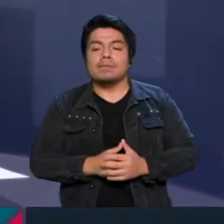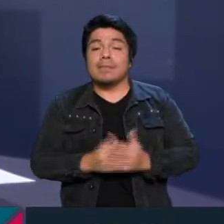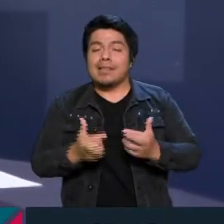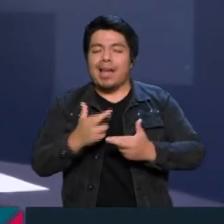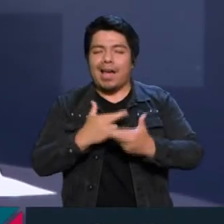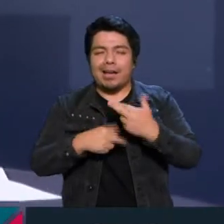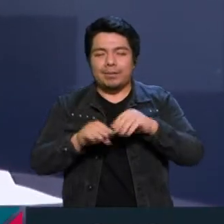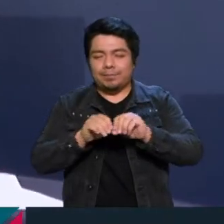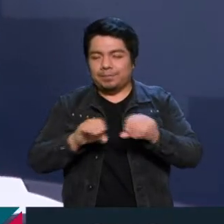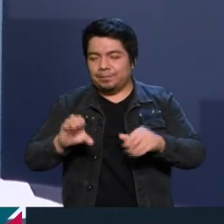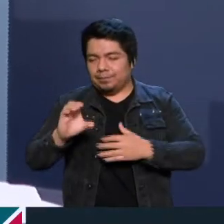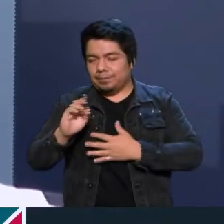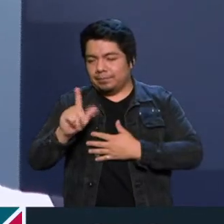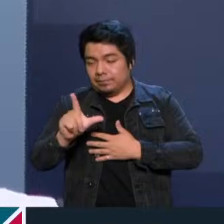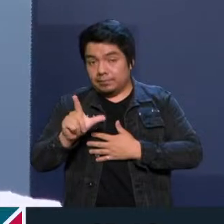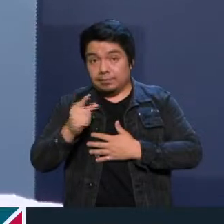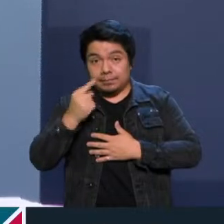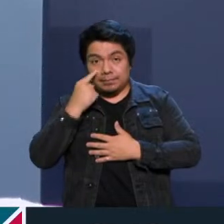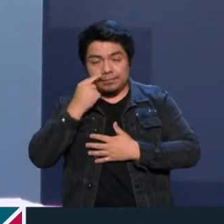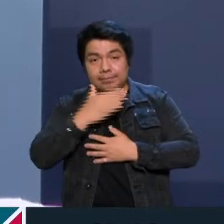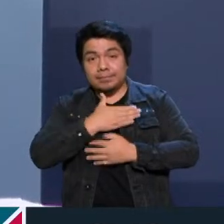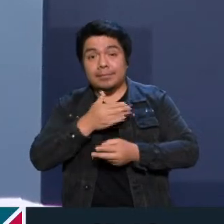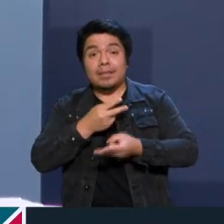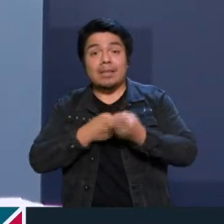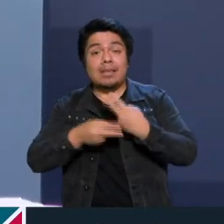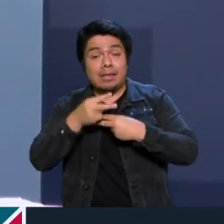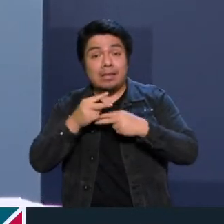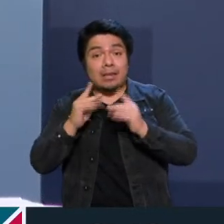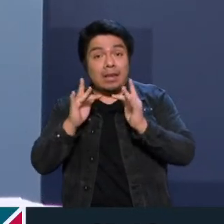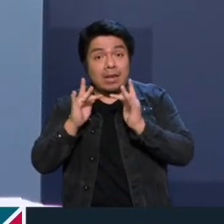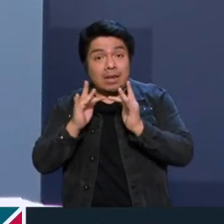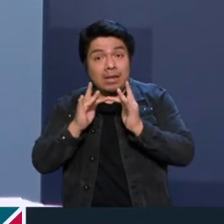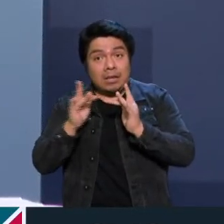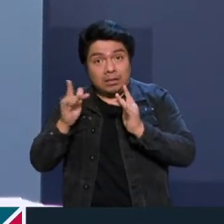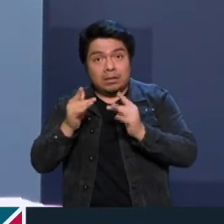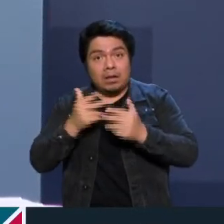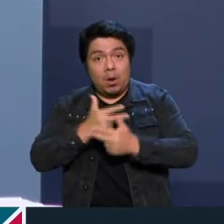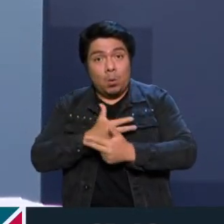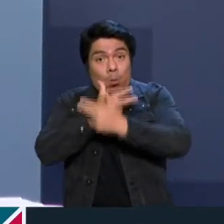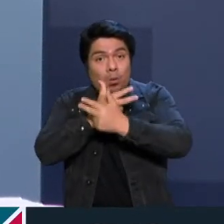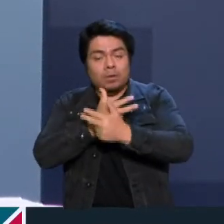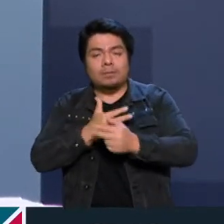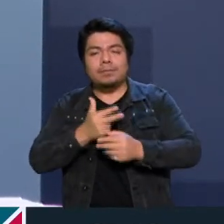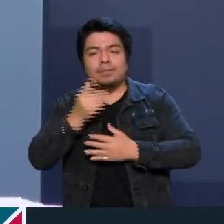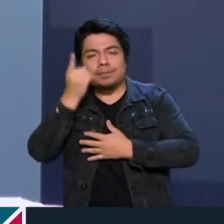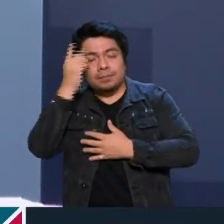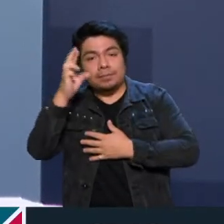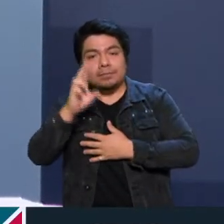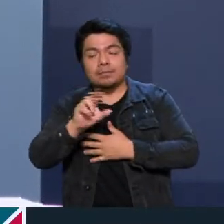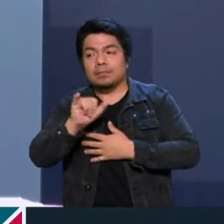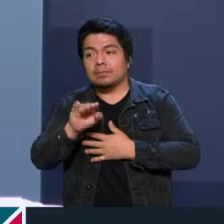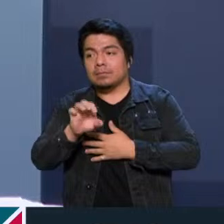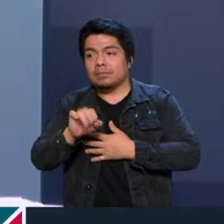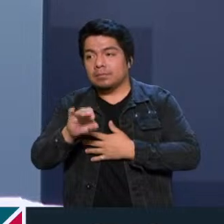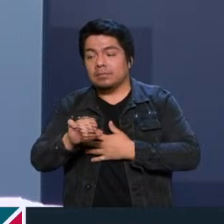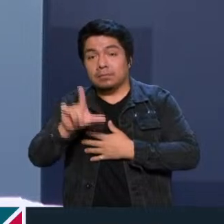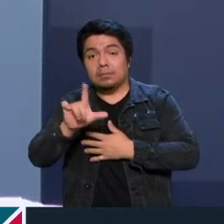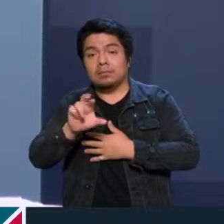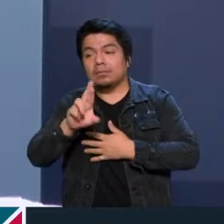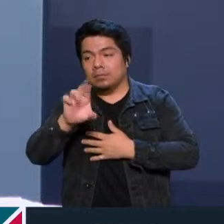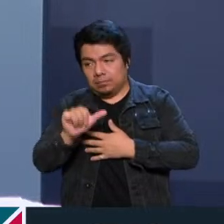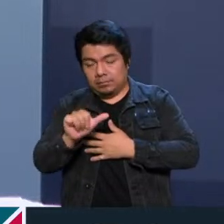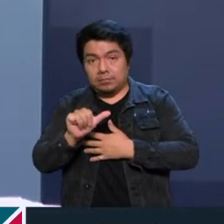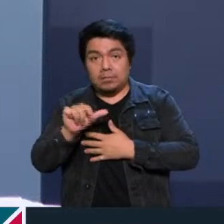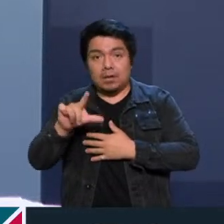Estamos de regreso en Informe Capital y le damos la bienvenida y le agradecemos que nos tome la comunicación vía Zoom al doctor Juan Manuel Lira, analista en salud y doctor